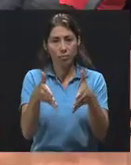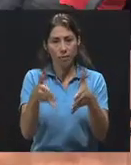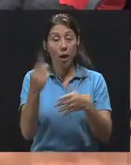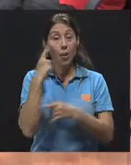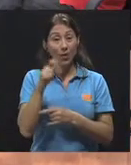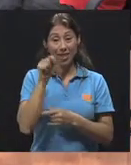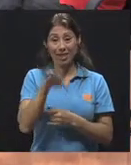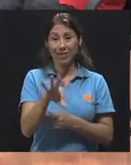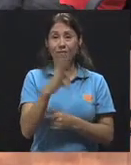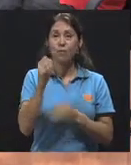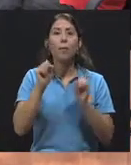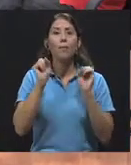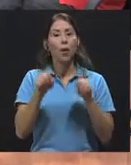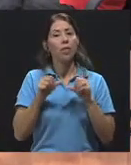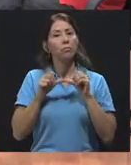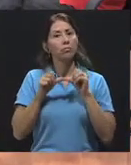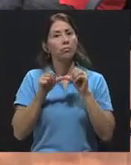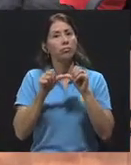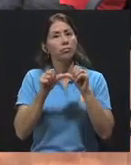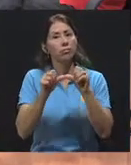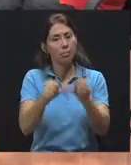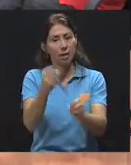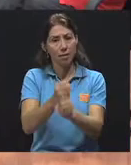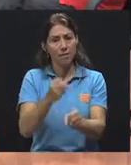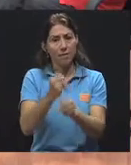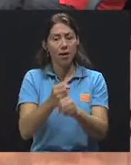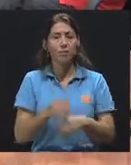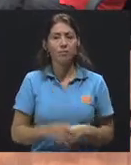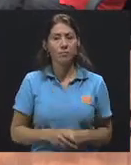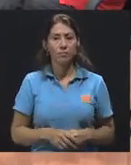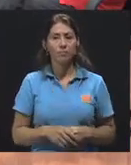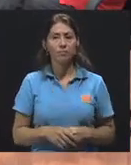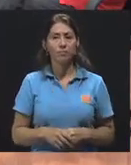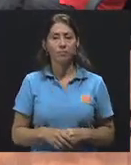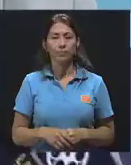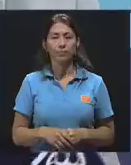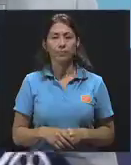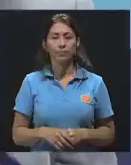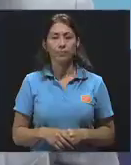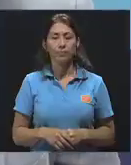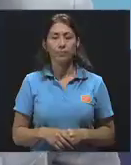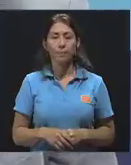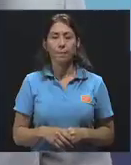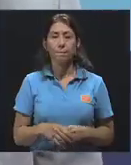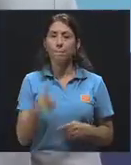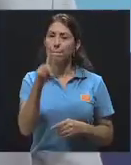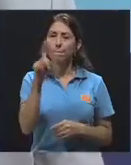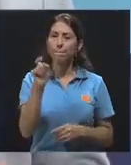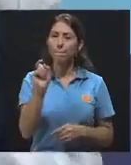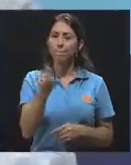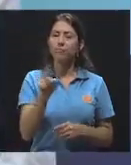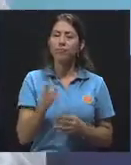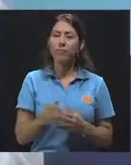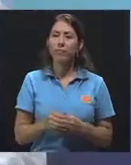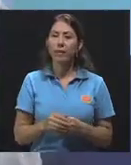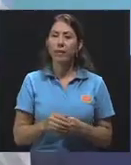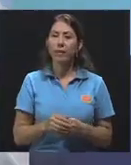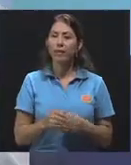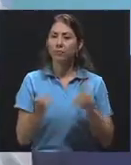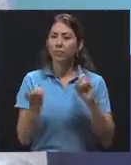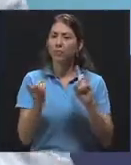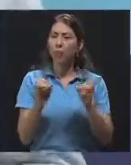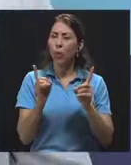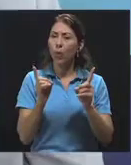trabajo que se realizó en el curso anterior. Entonces, como que... Laura, ¿cuál es el... Me voy un poquito como